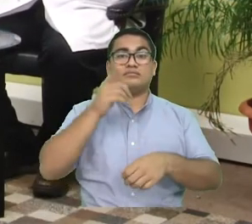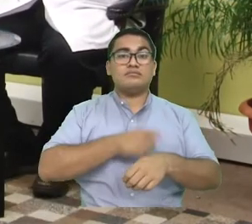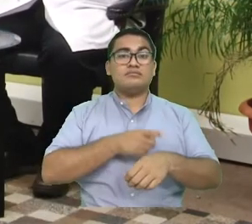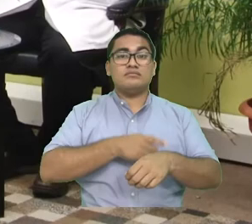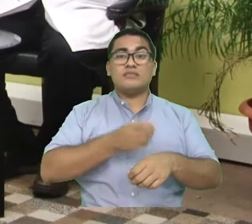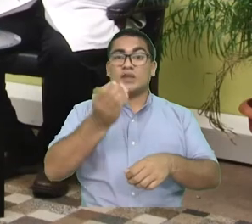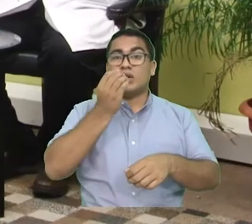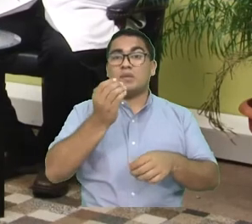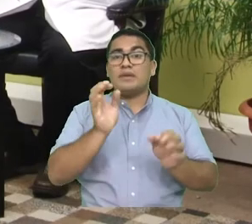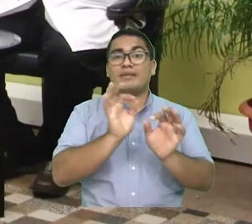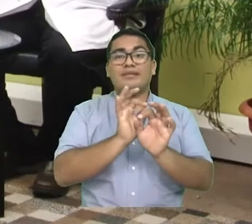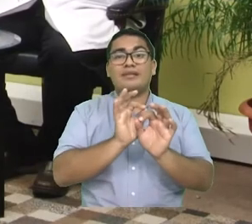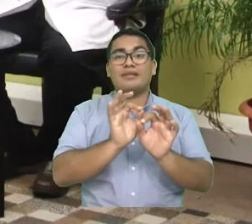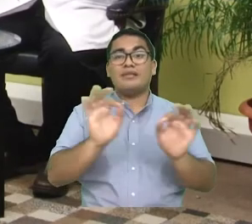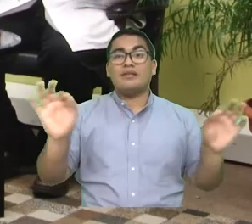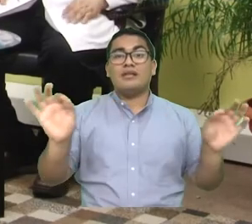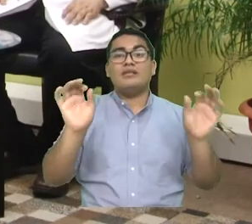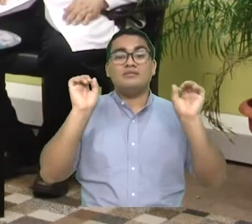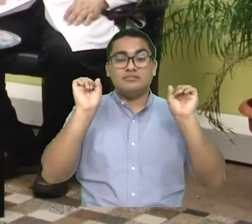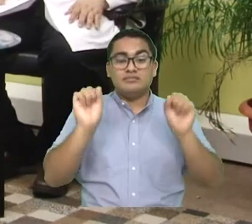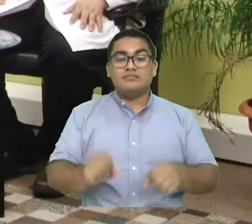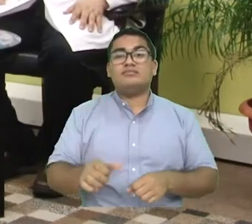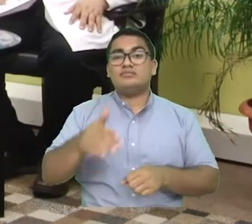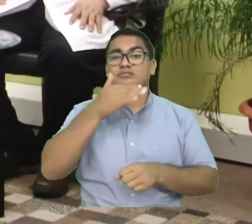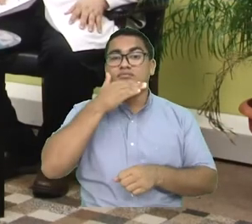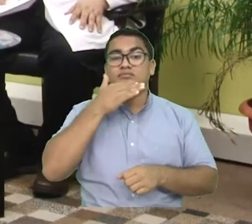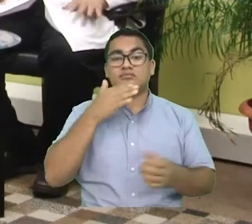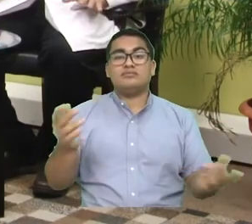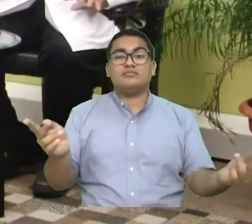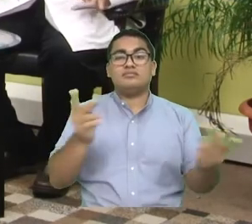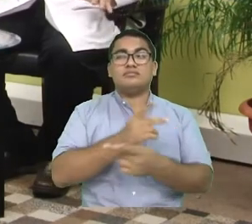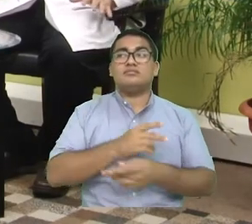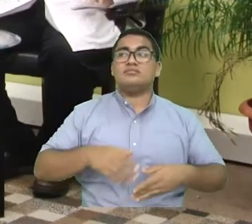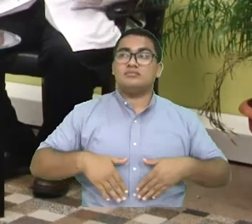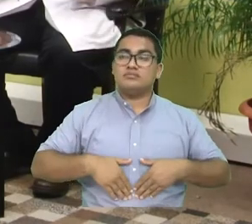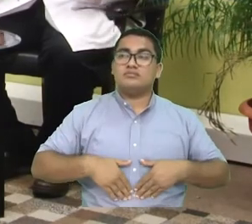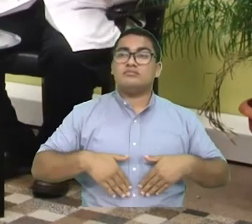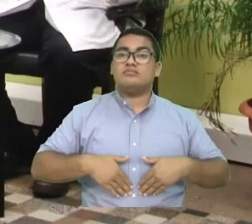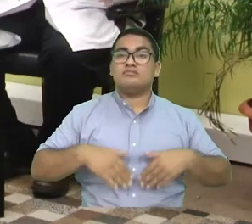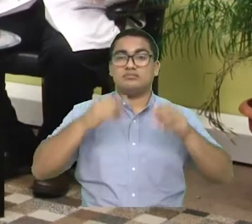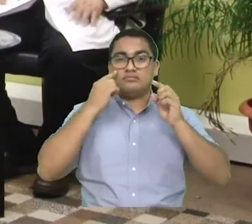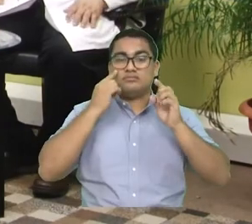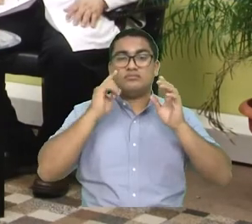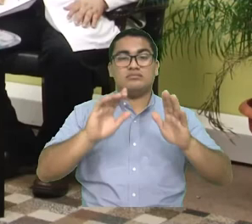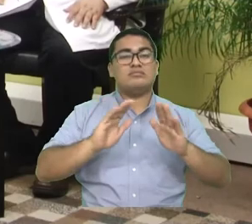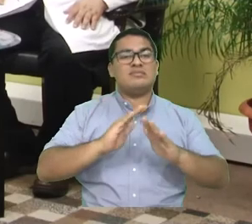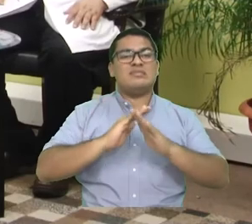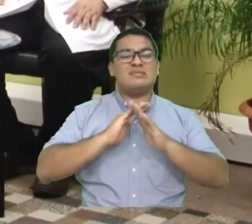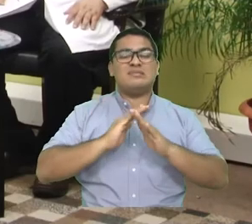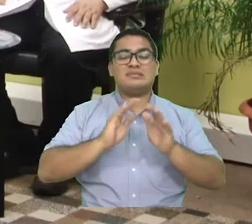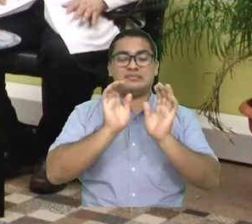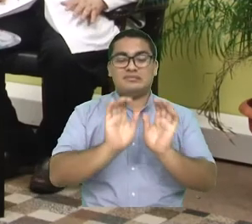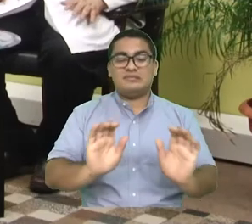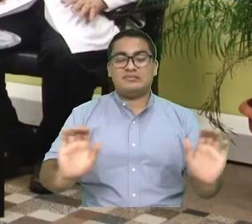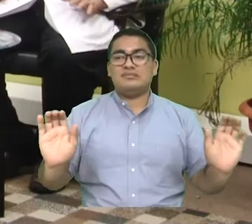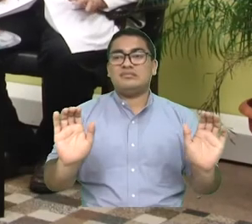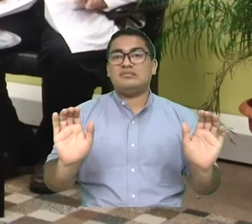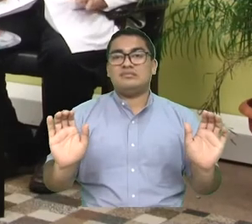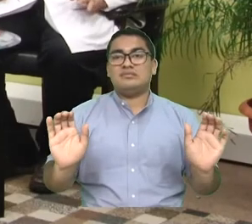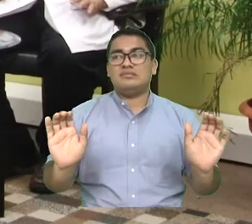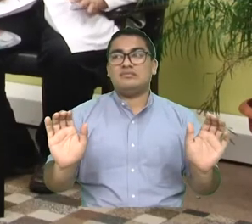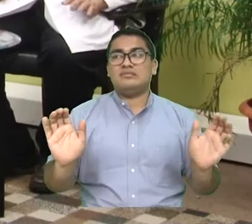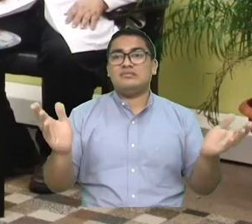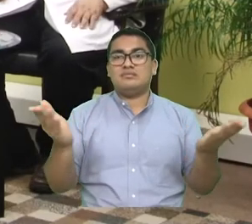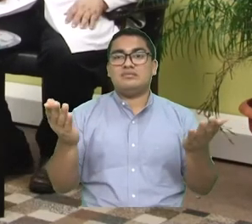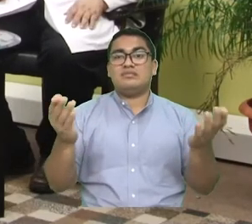comer, sí hay mayor afectación de la mucosa gástrica y hay que evitarlo, definitivamente. Y en los niños hay que